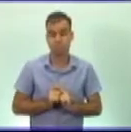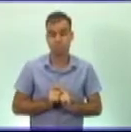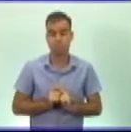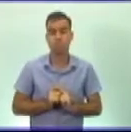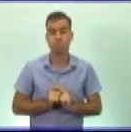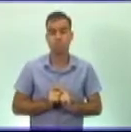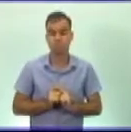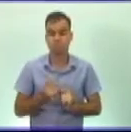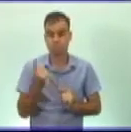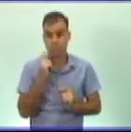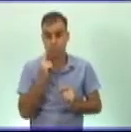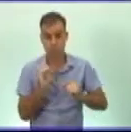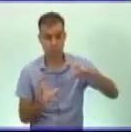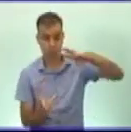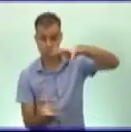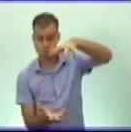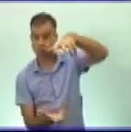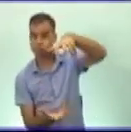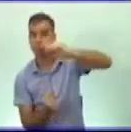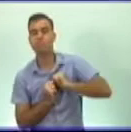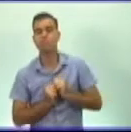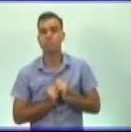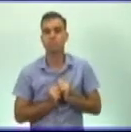la circunferencia,